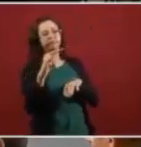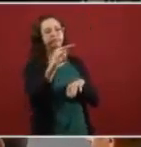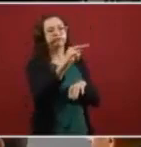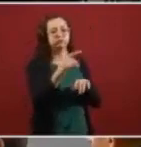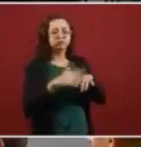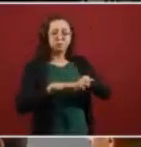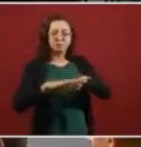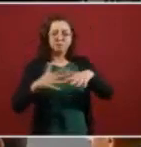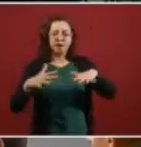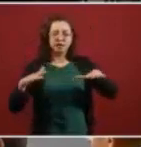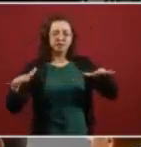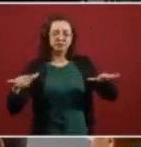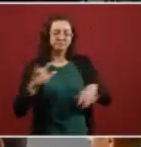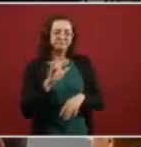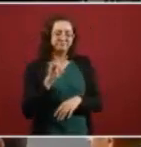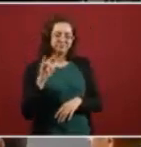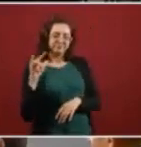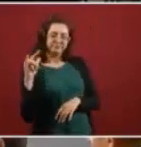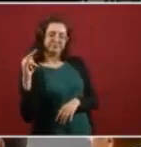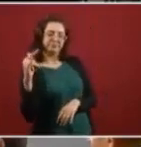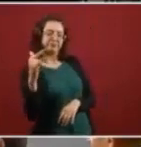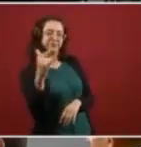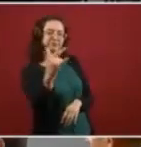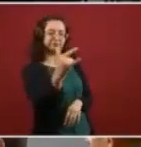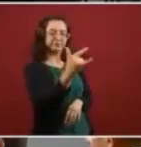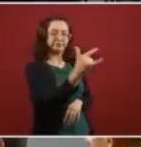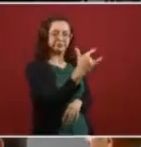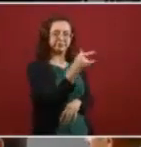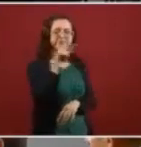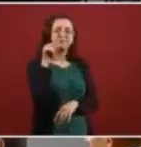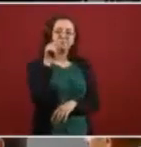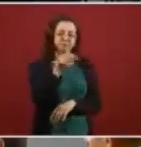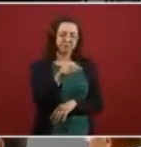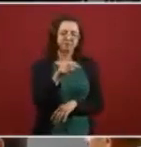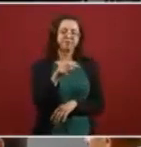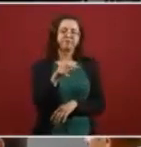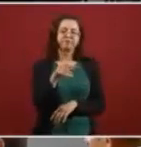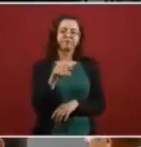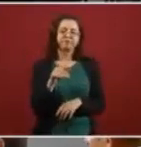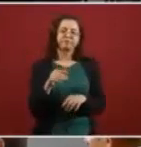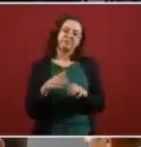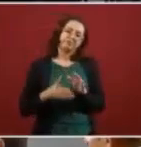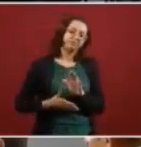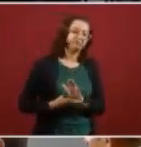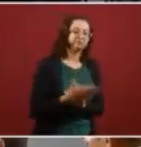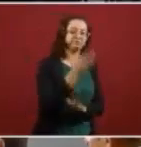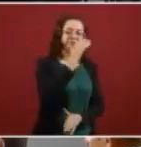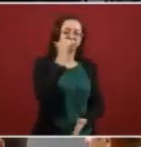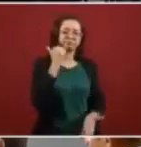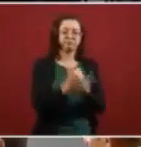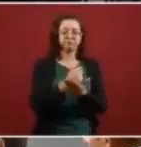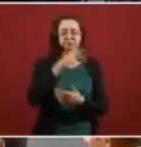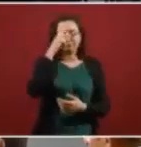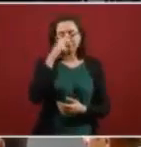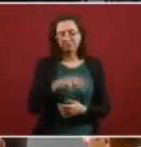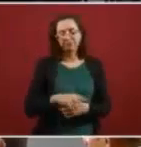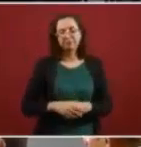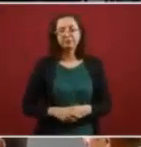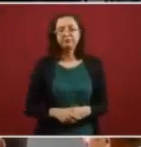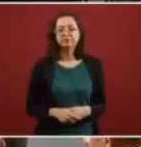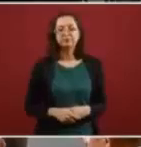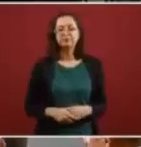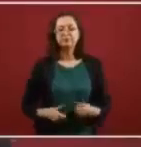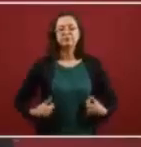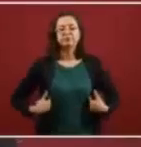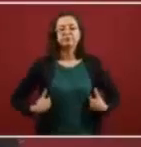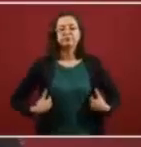internacionales y poder en aguas internacionales continuar el vuelo en estos